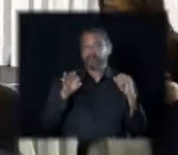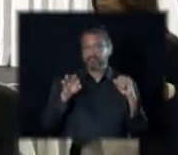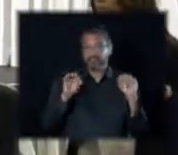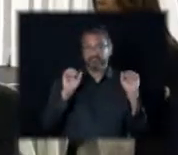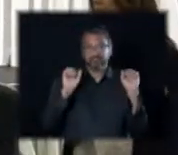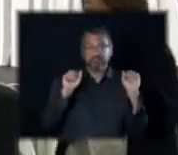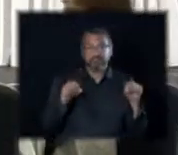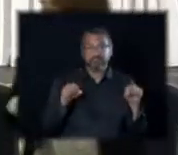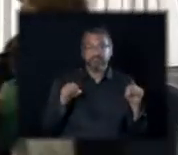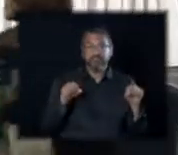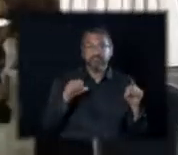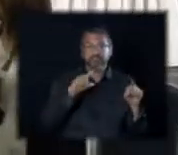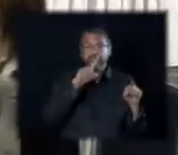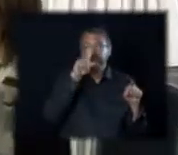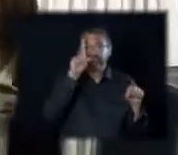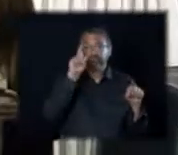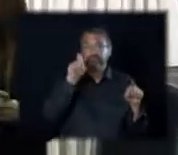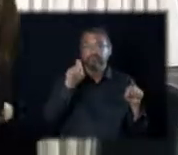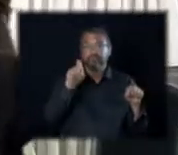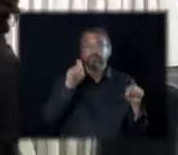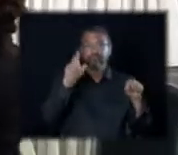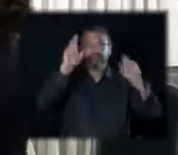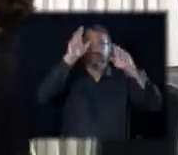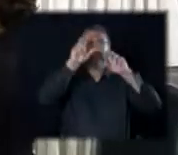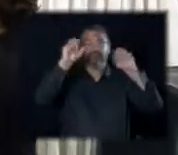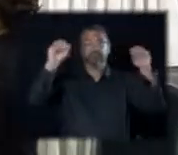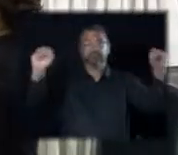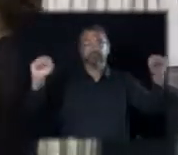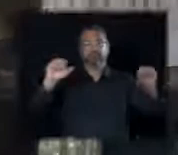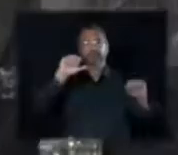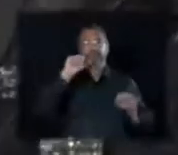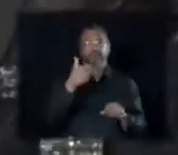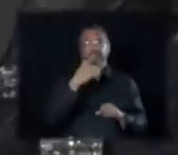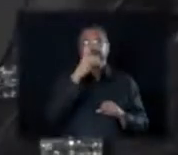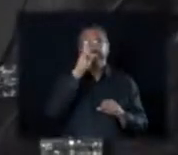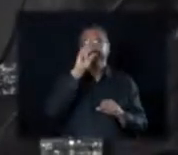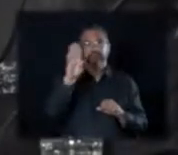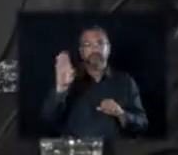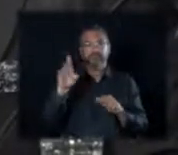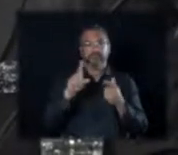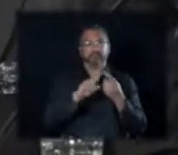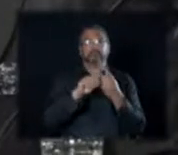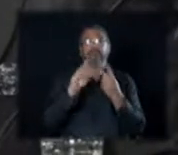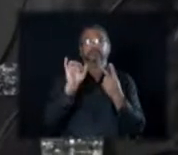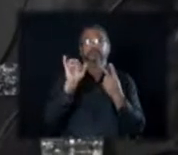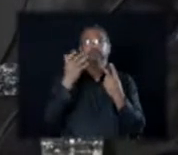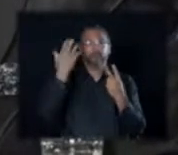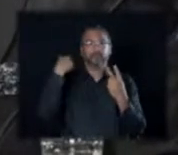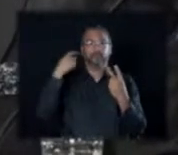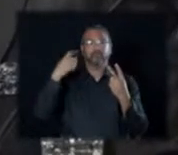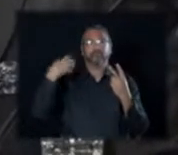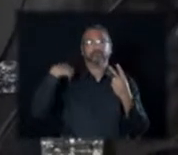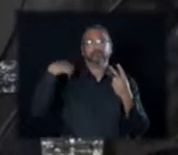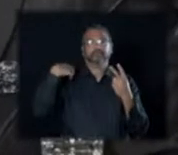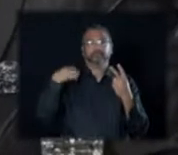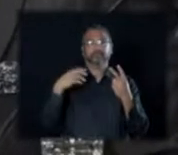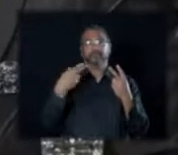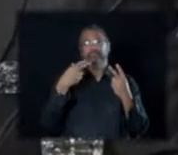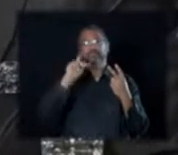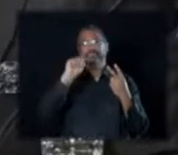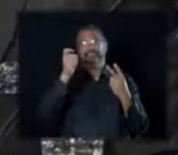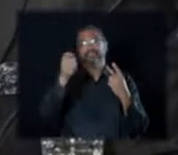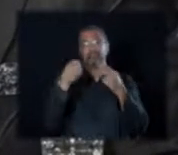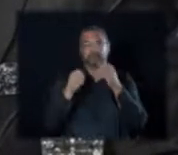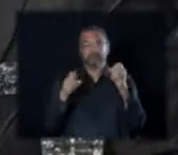Si pudiésemos, por favor, pedir al antiguo presidente del Banco de Desarrollo y el secretario de Hacienda, Melba